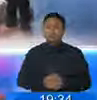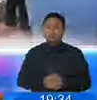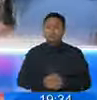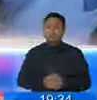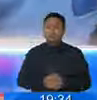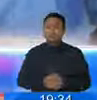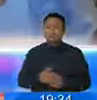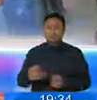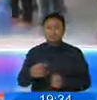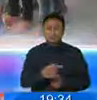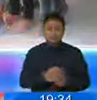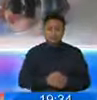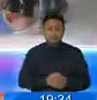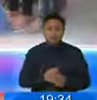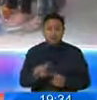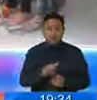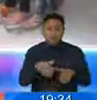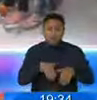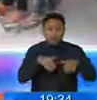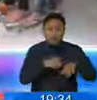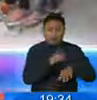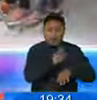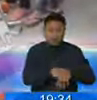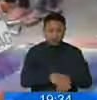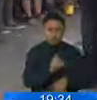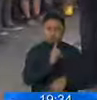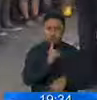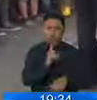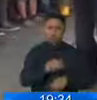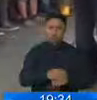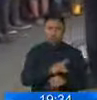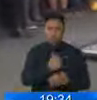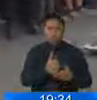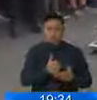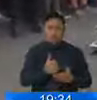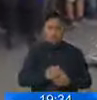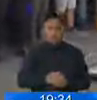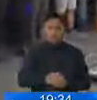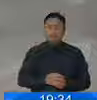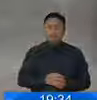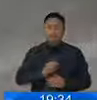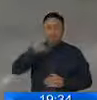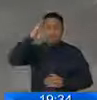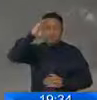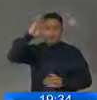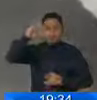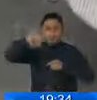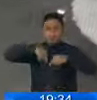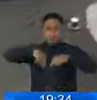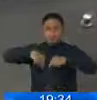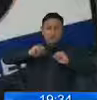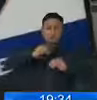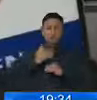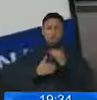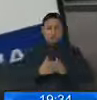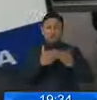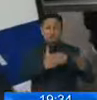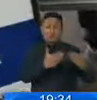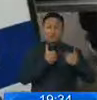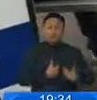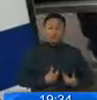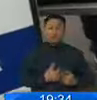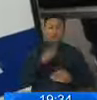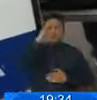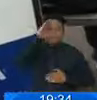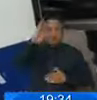perro, nunca piensa que es un perro que ha muerto, no es un perro. Agentes de tránsito realizaron el procedimiento y trasladaron el cadáver hasta